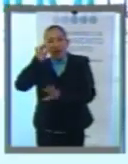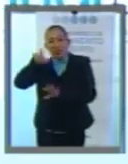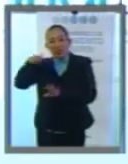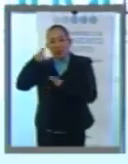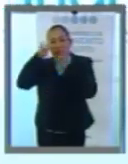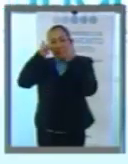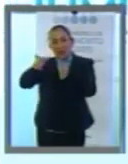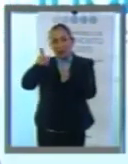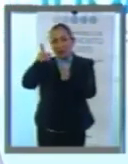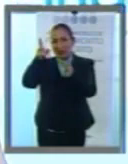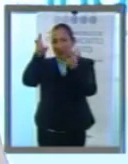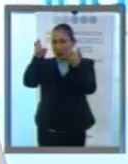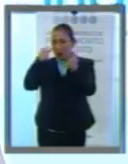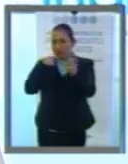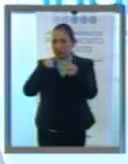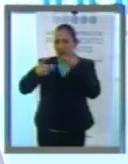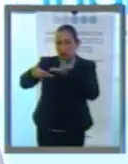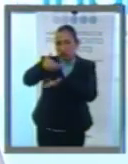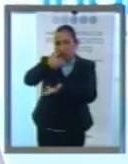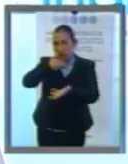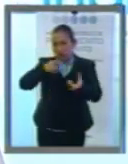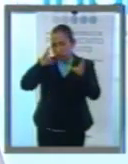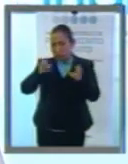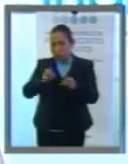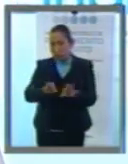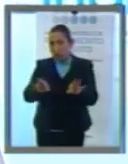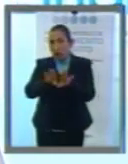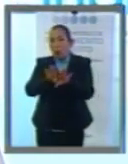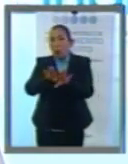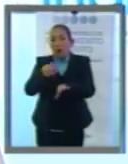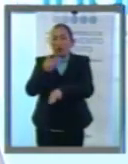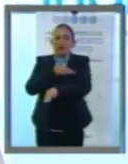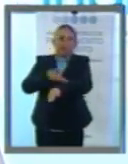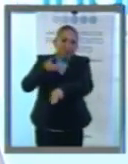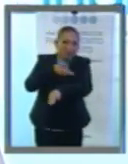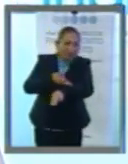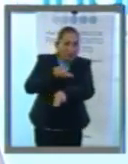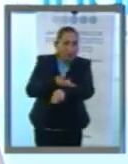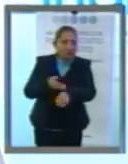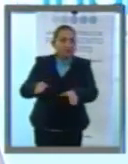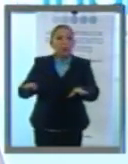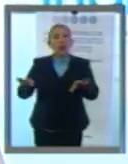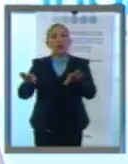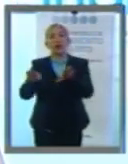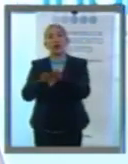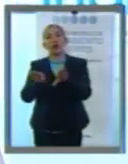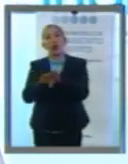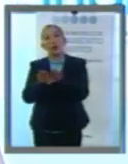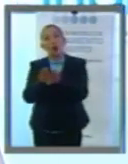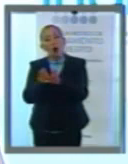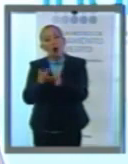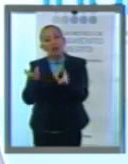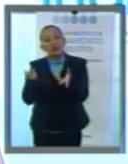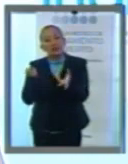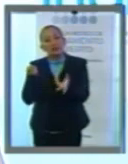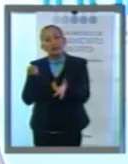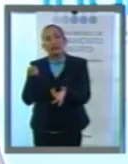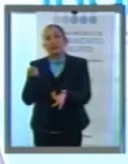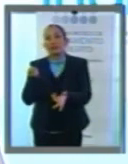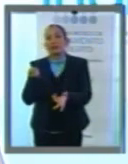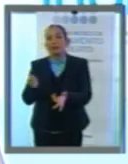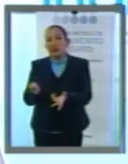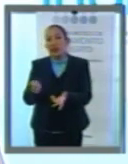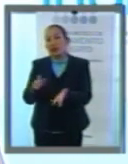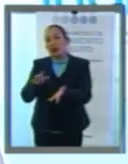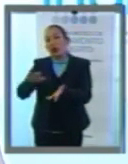de discusión sobre cómo resolver y cómo acercarse